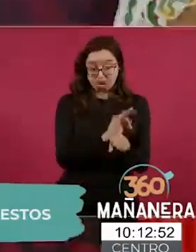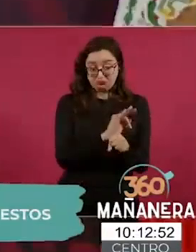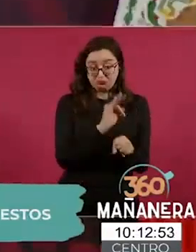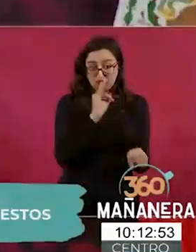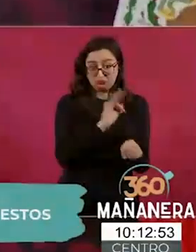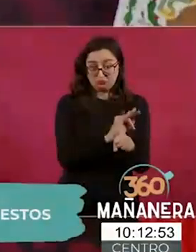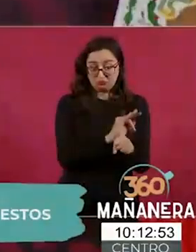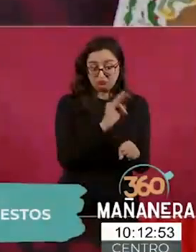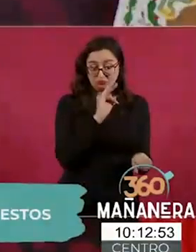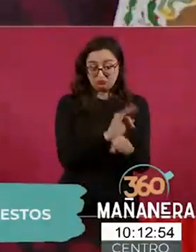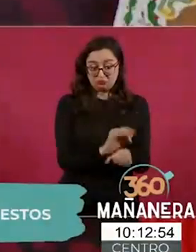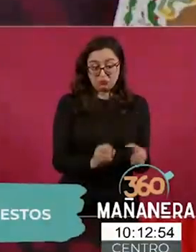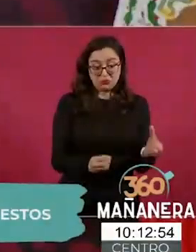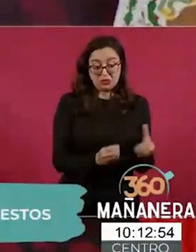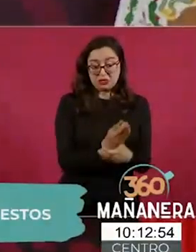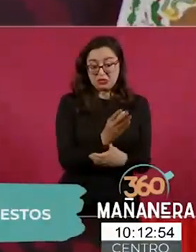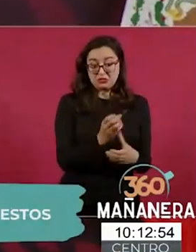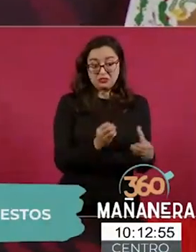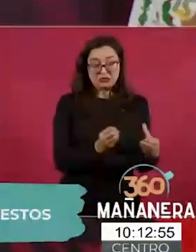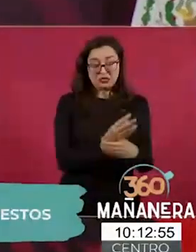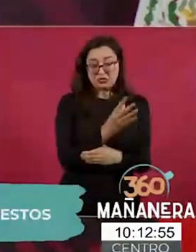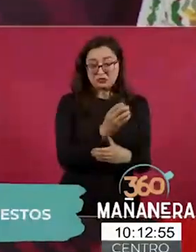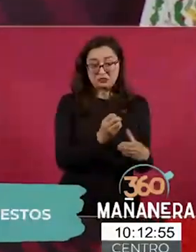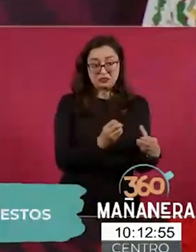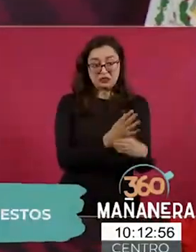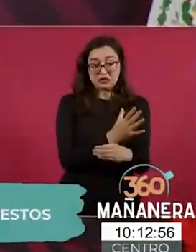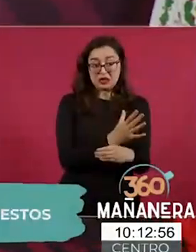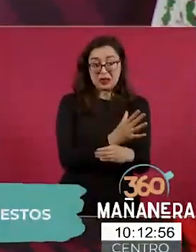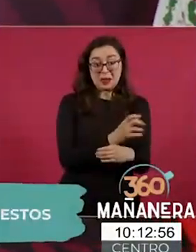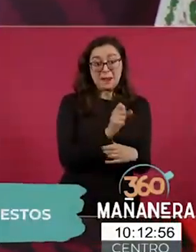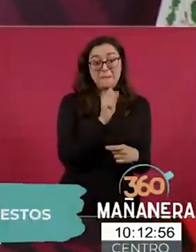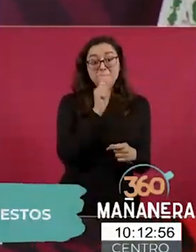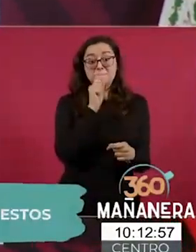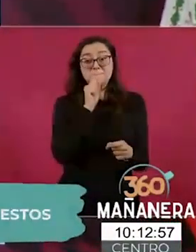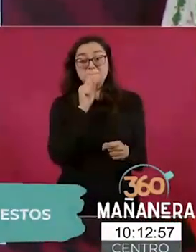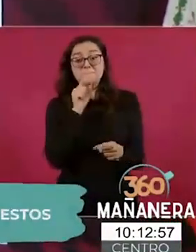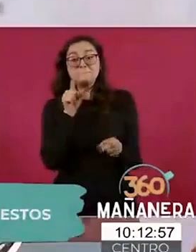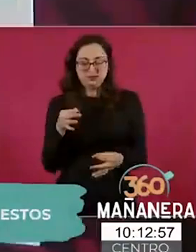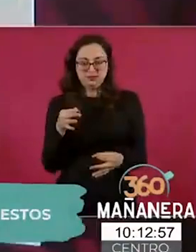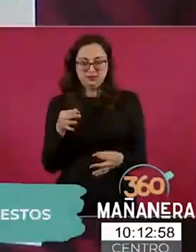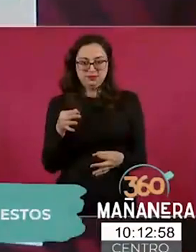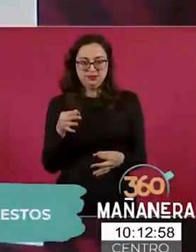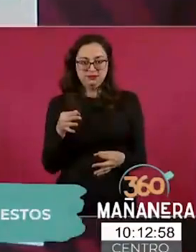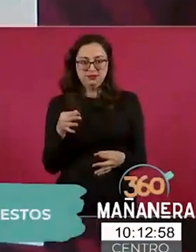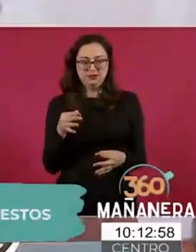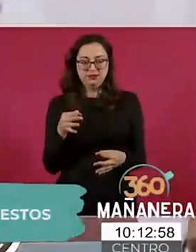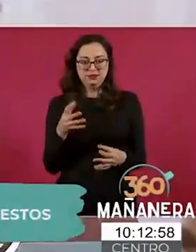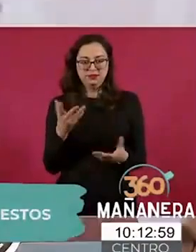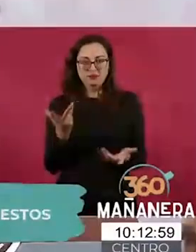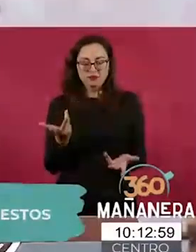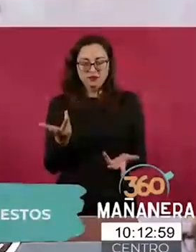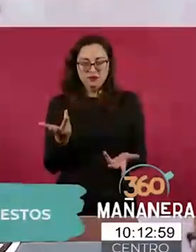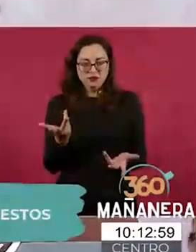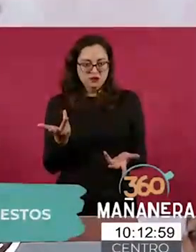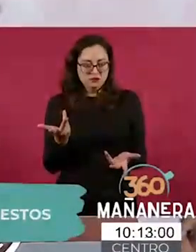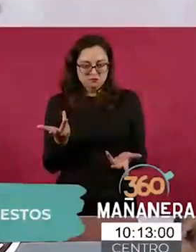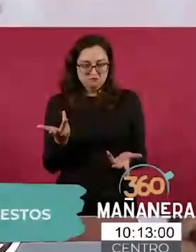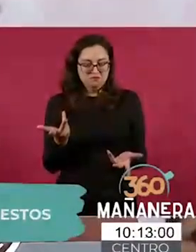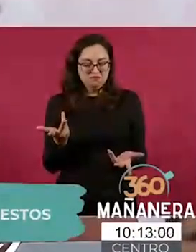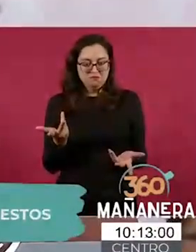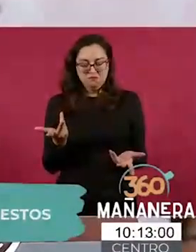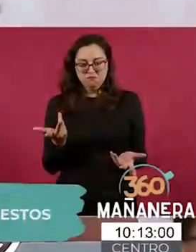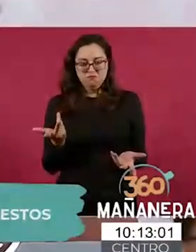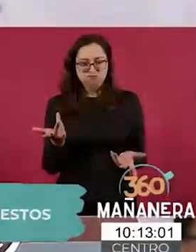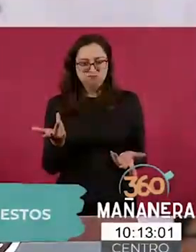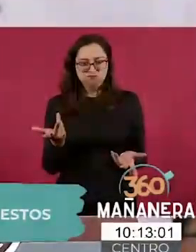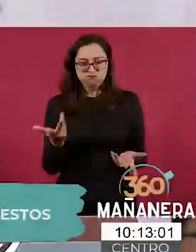organizada es un retrato de lo que pasa con la delincuencia de cuello blanco lo que hablábamos de que